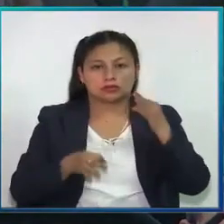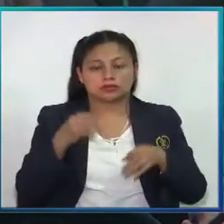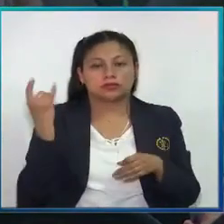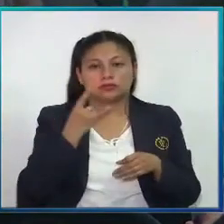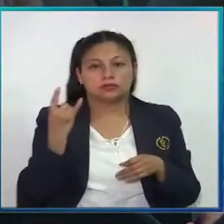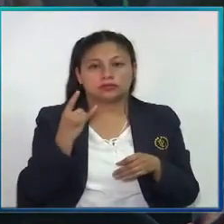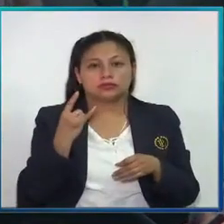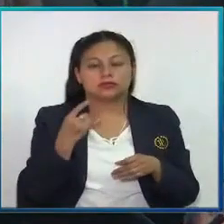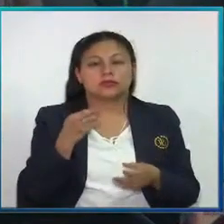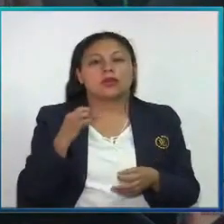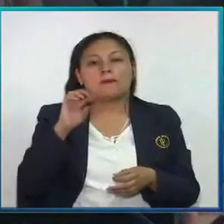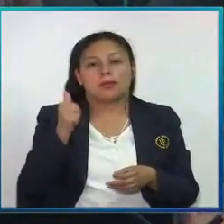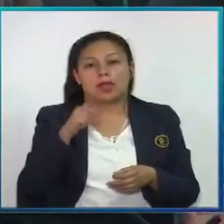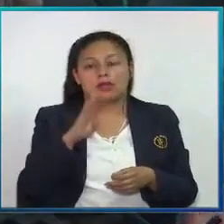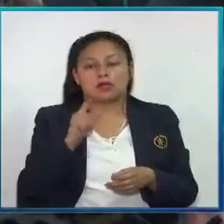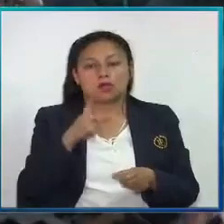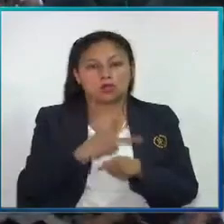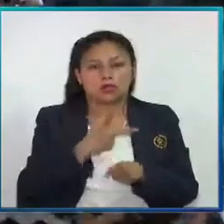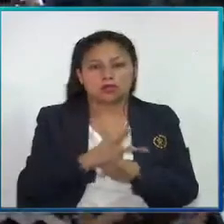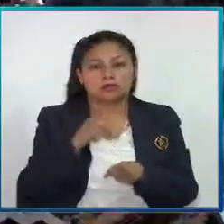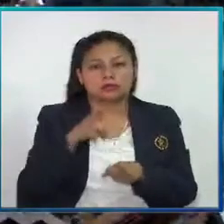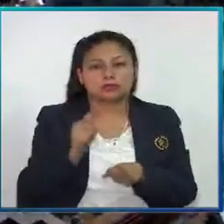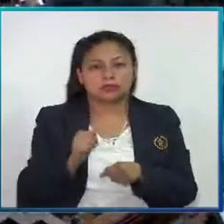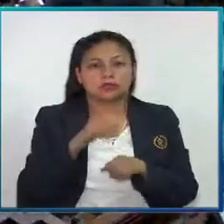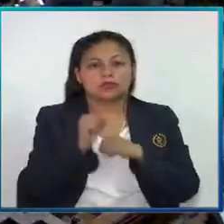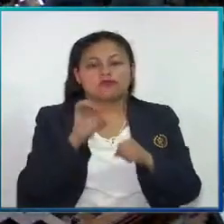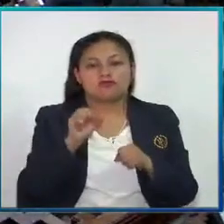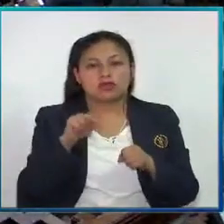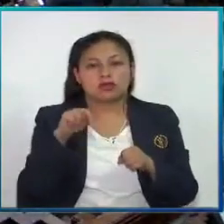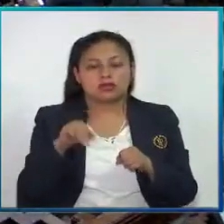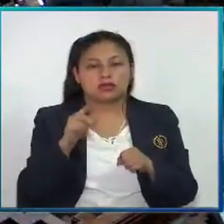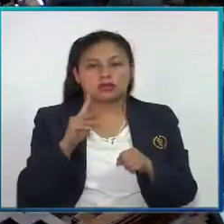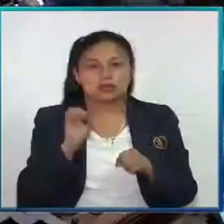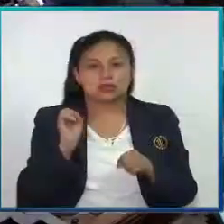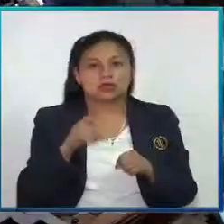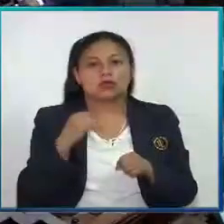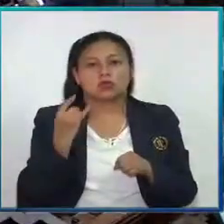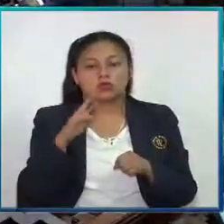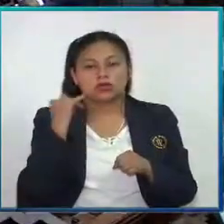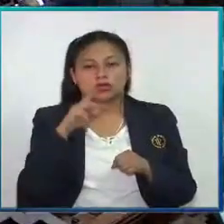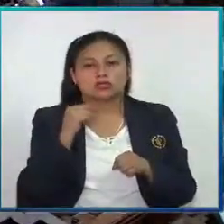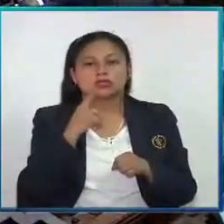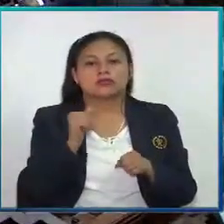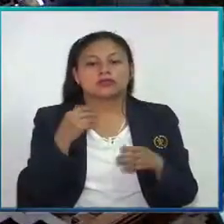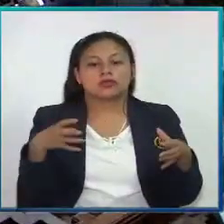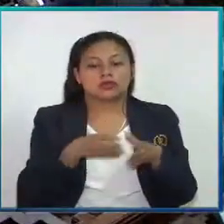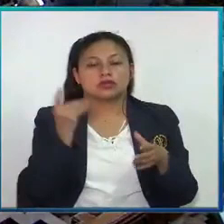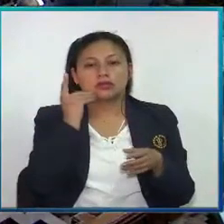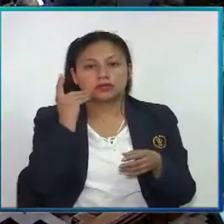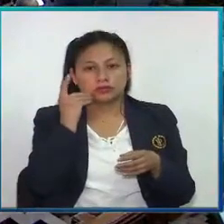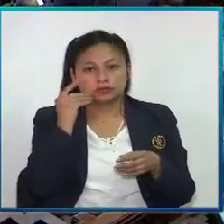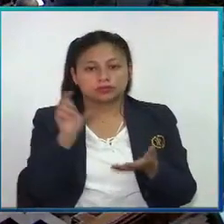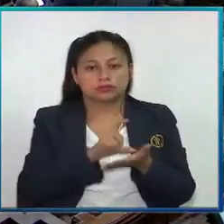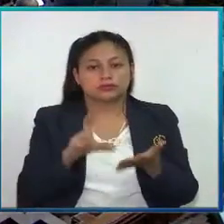la Universidad de San Pablo de Guatemala, licenciado Fernando Antonio Chacón Urizar, presidente de la Junta Directiva